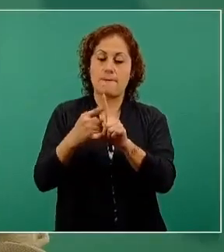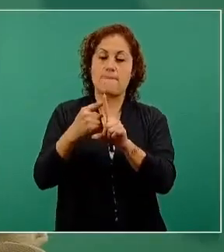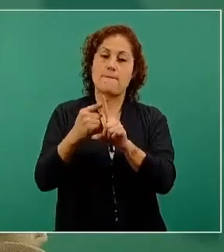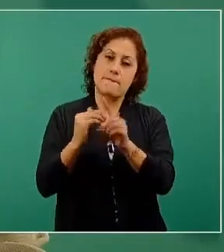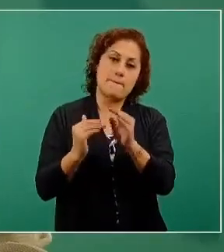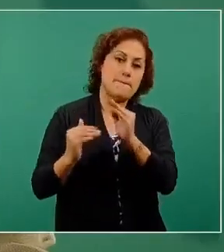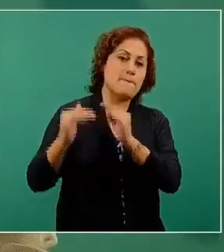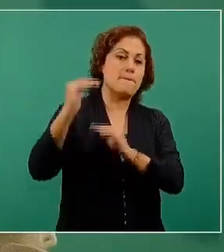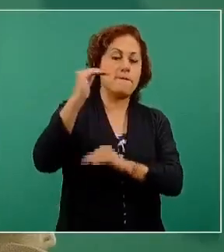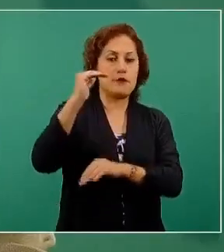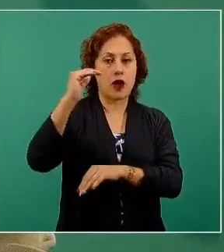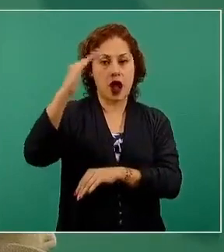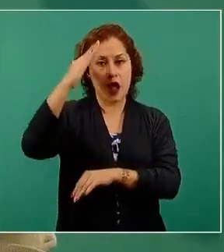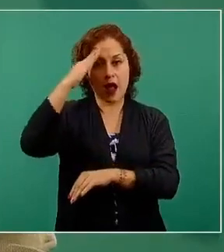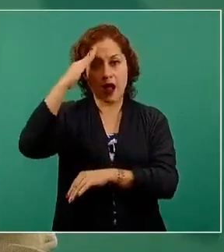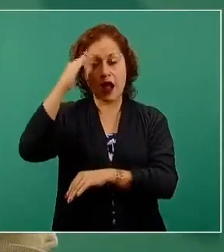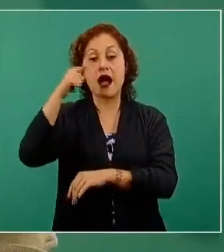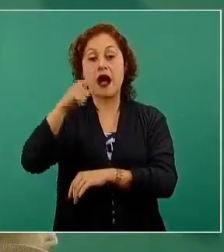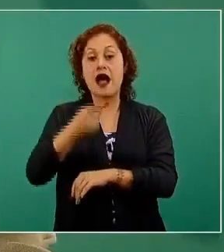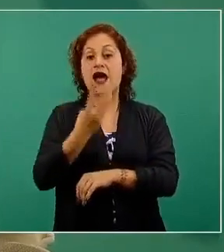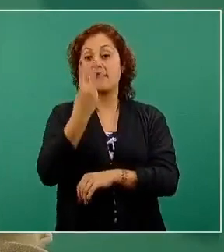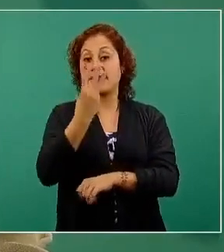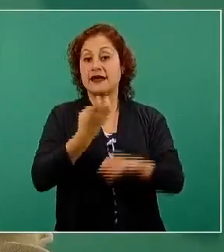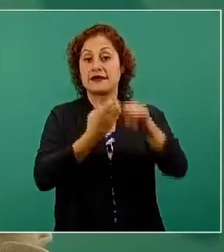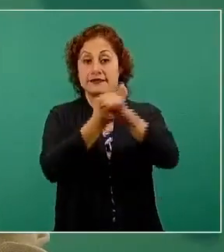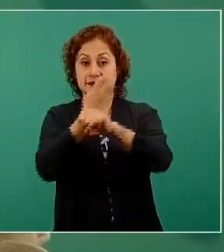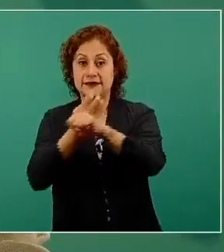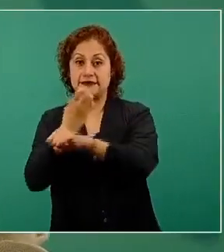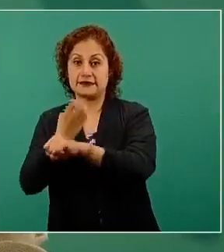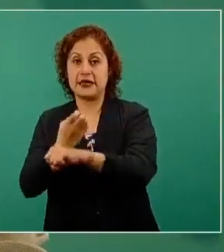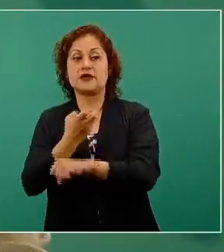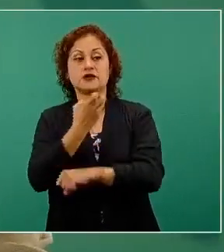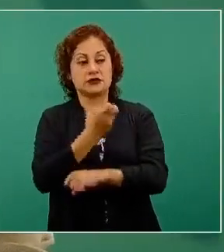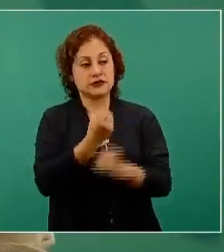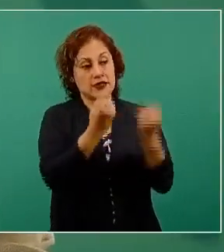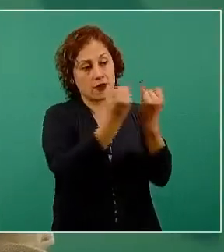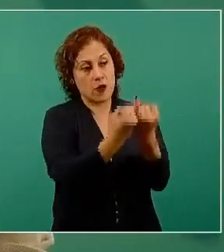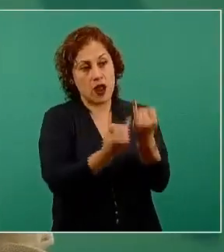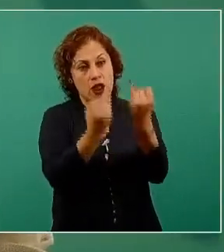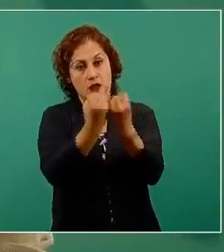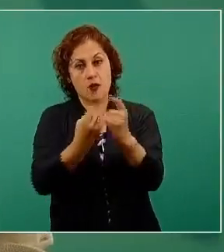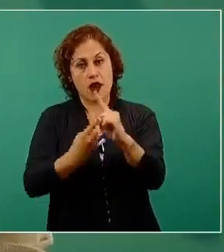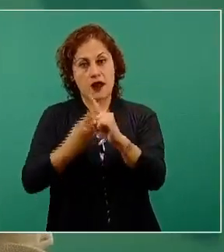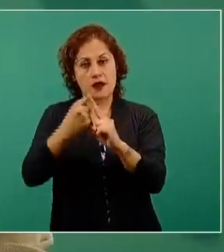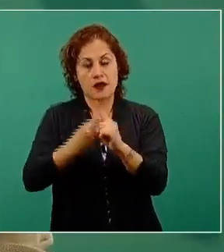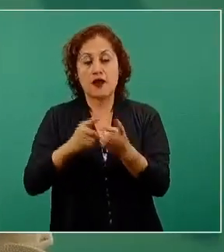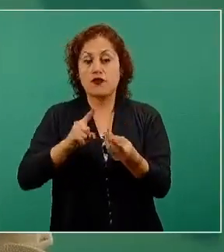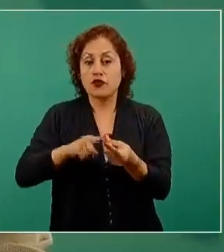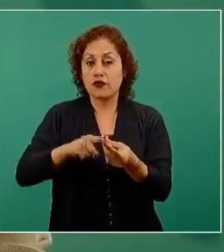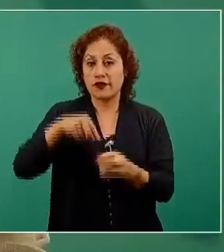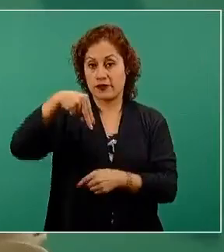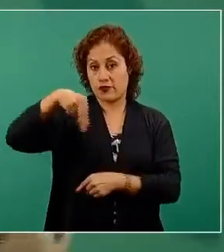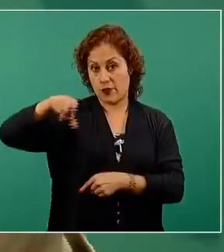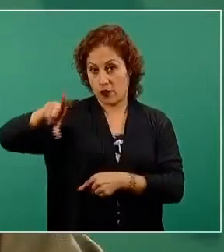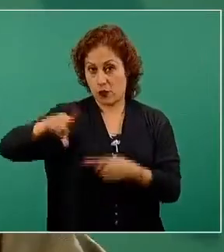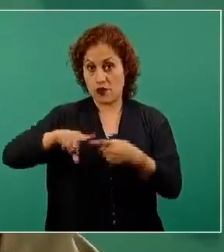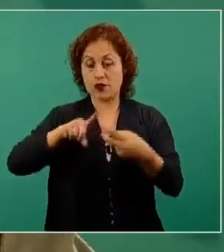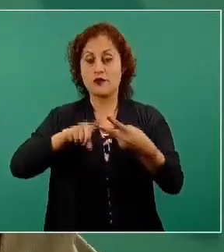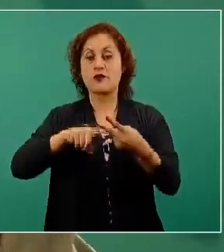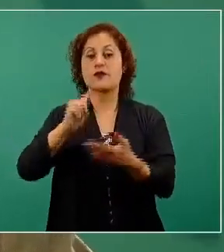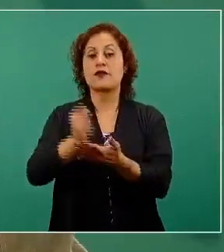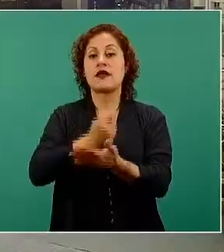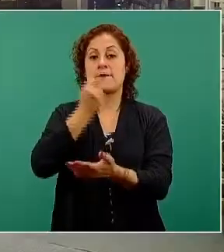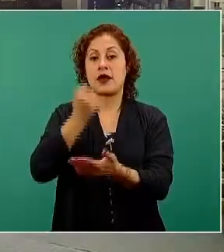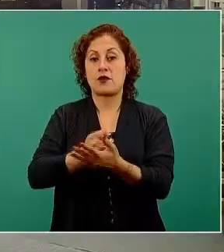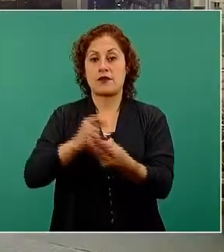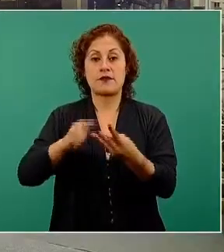solamente en 3 entidades federativas vimos alguna excursión de temperatura, que fue en Nuevo León, Tamaulipas